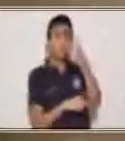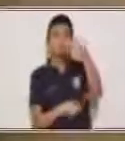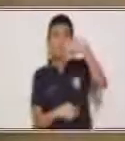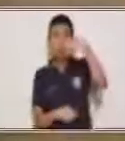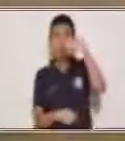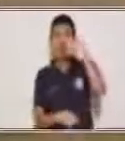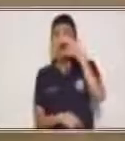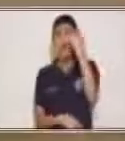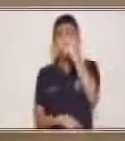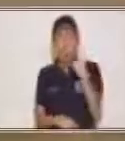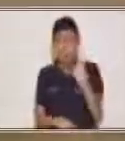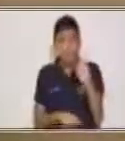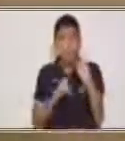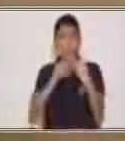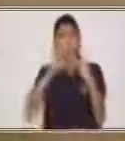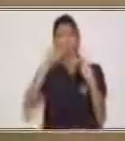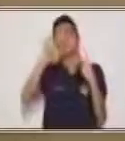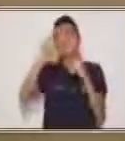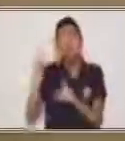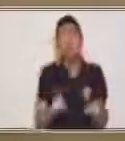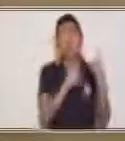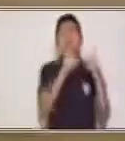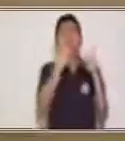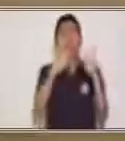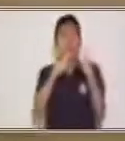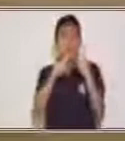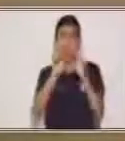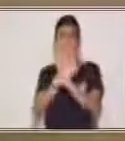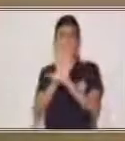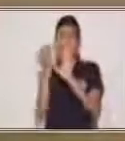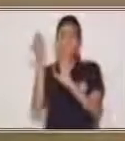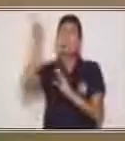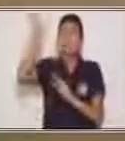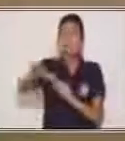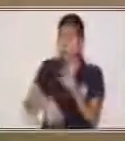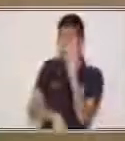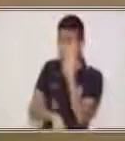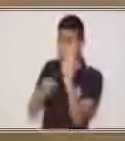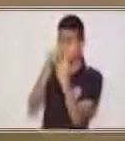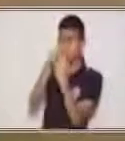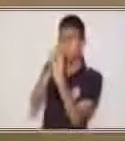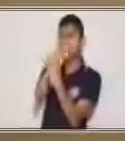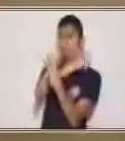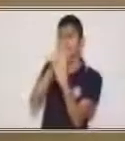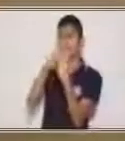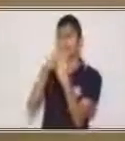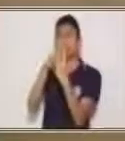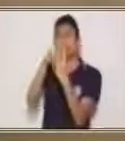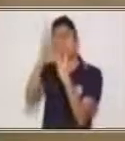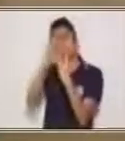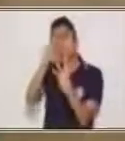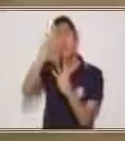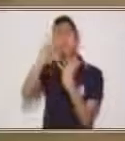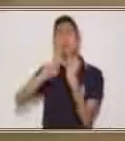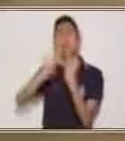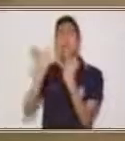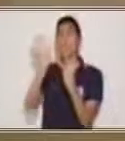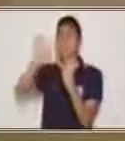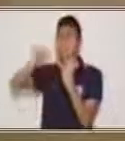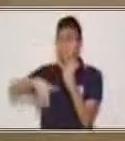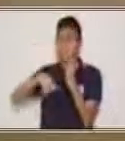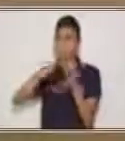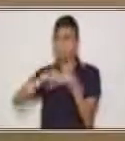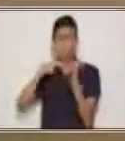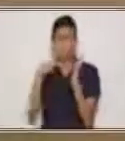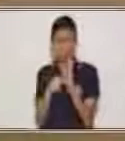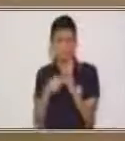lectura. Antes quiere decir cuando tomo mi texto para leer, únicamente leo el título. En este caso mi lectura se llama